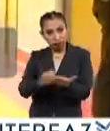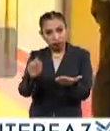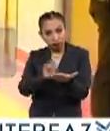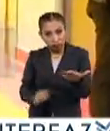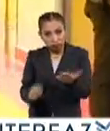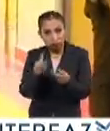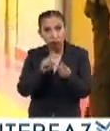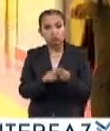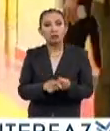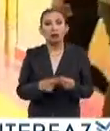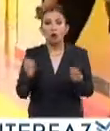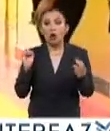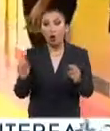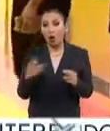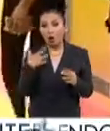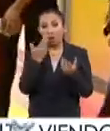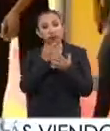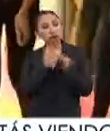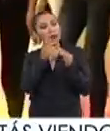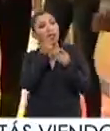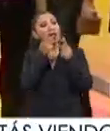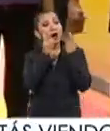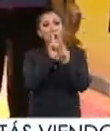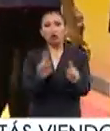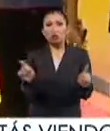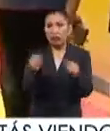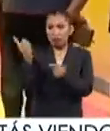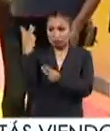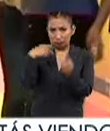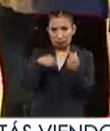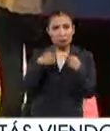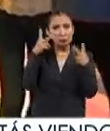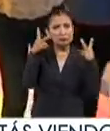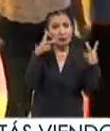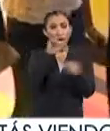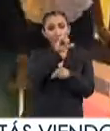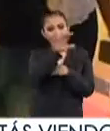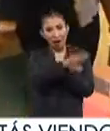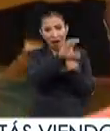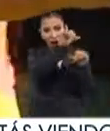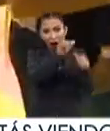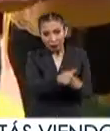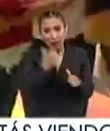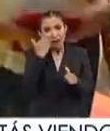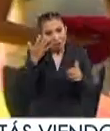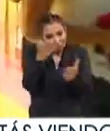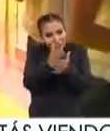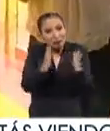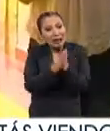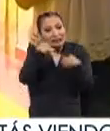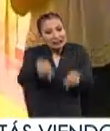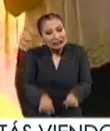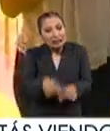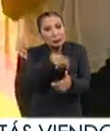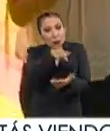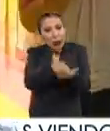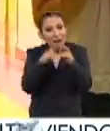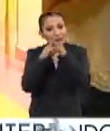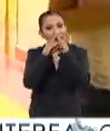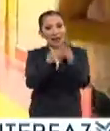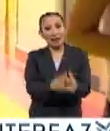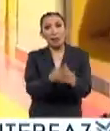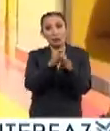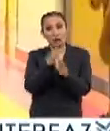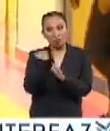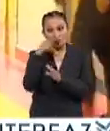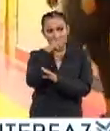letra escrita o hablada o de la música o de las otras artes que quieren participar en esta feria,